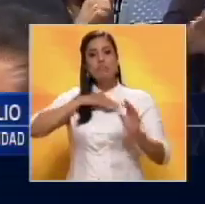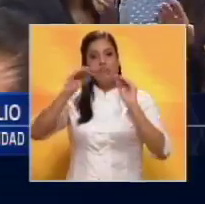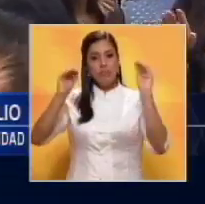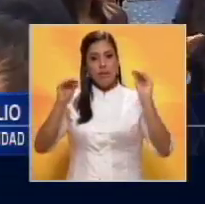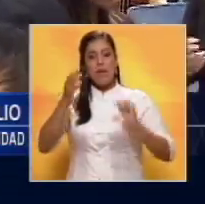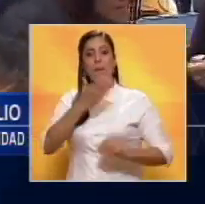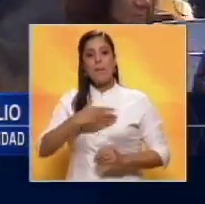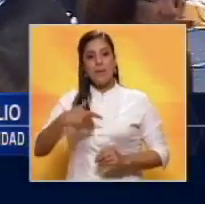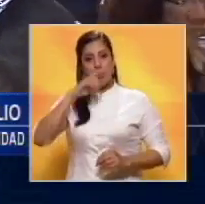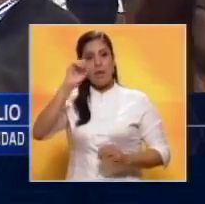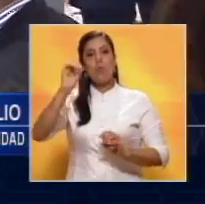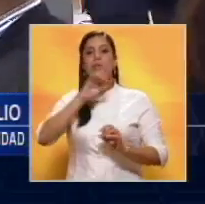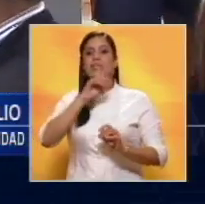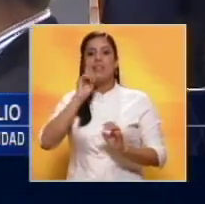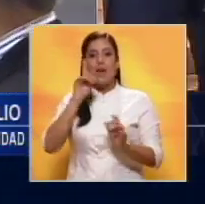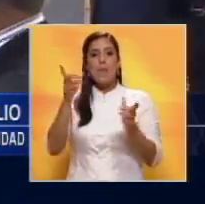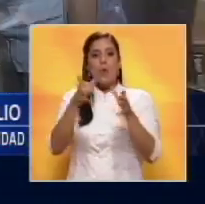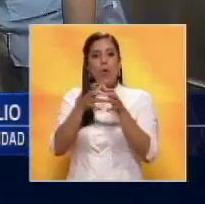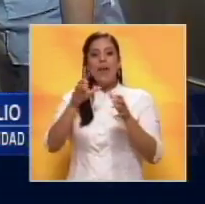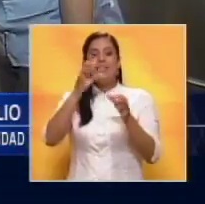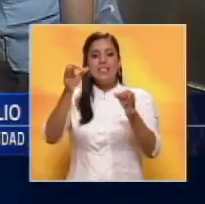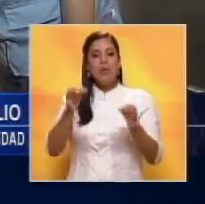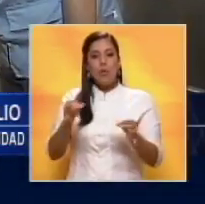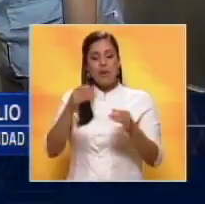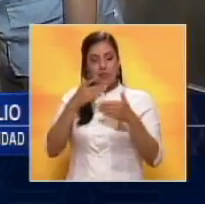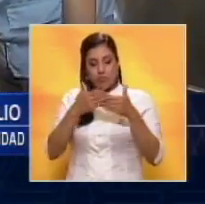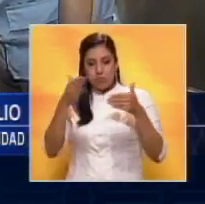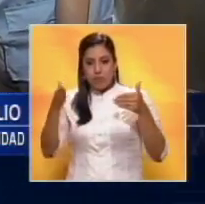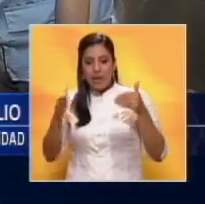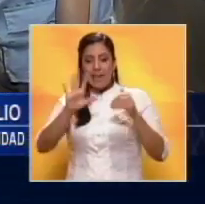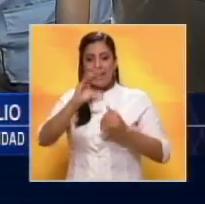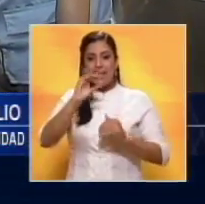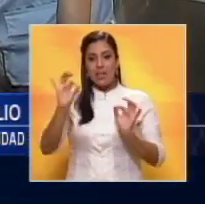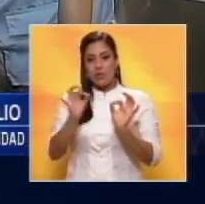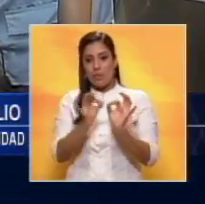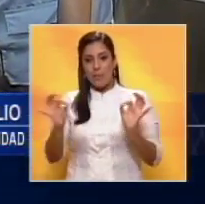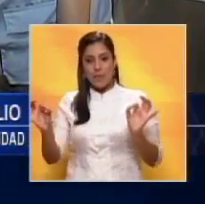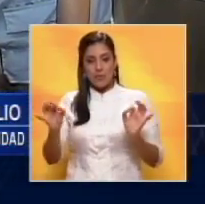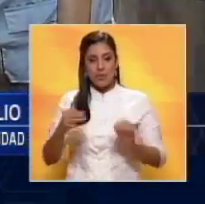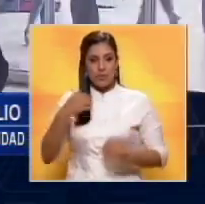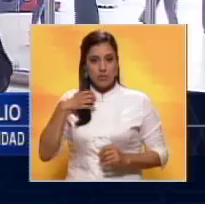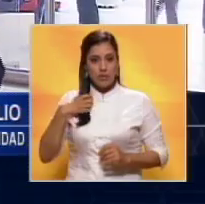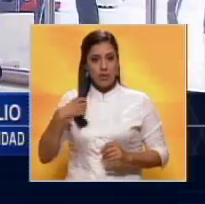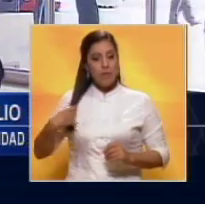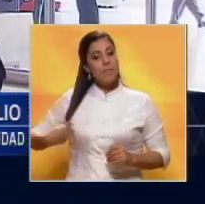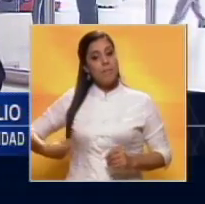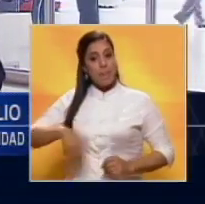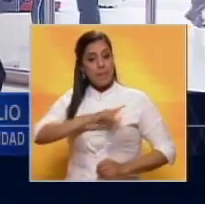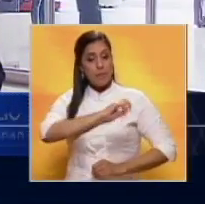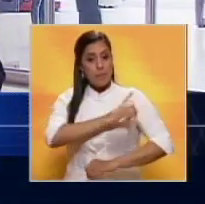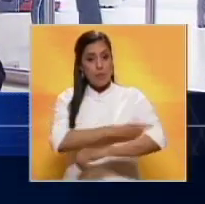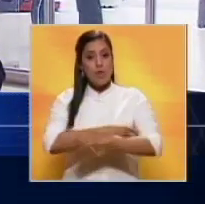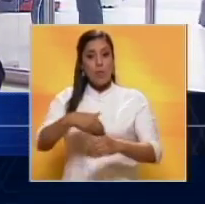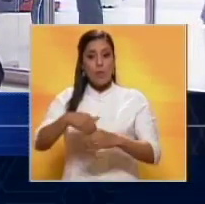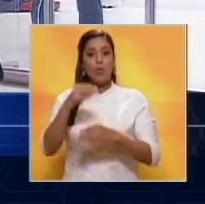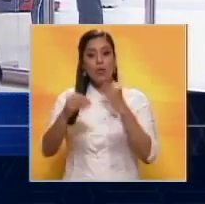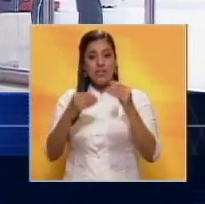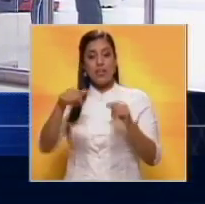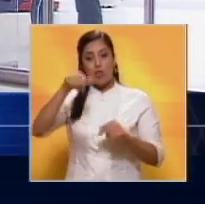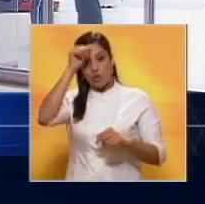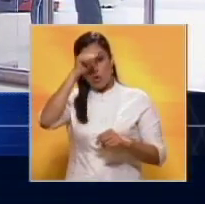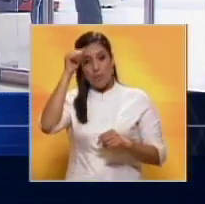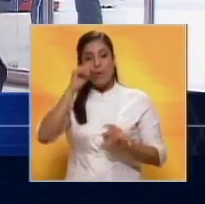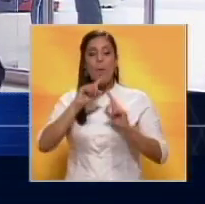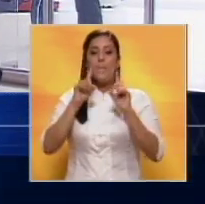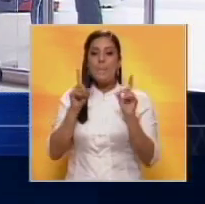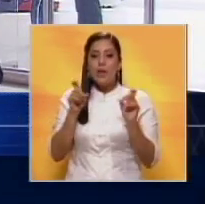solicitaron al Ejecutivo que los declare zonas de seguridad con un perímetro de 500 metros. El Poder Electoral también realizará este domingo